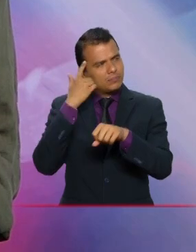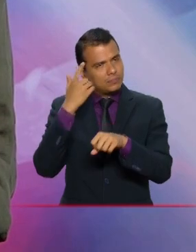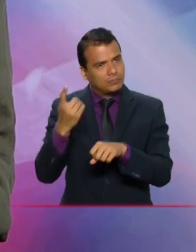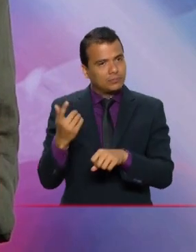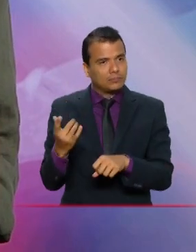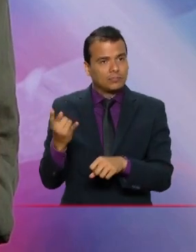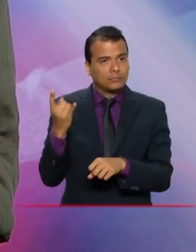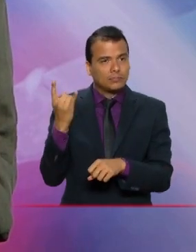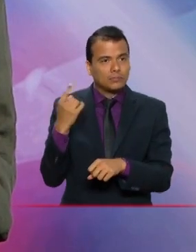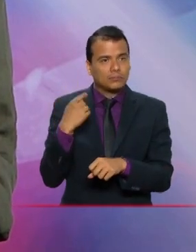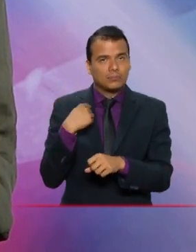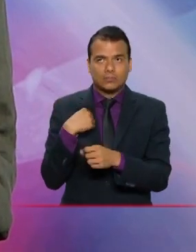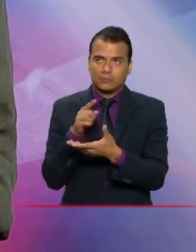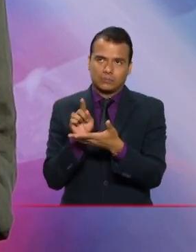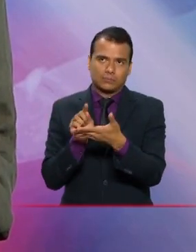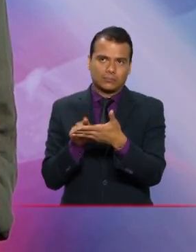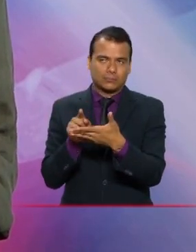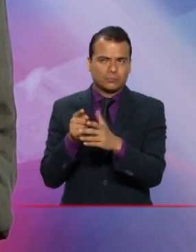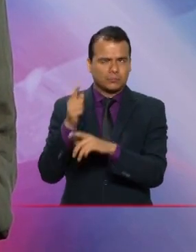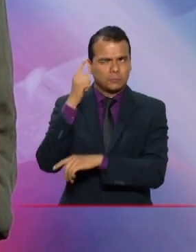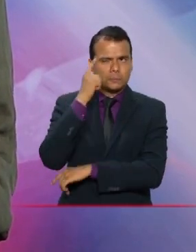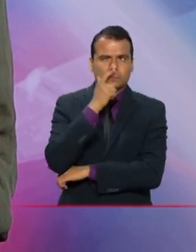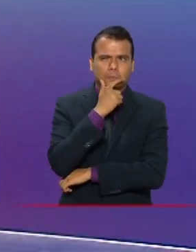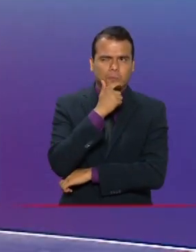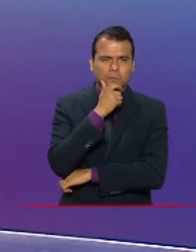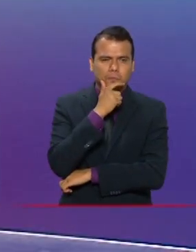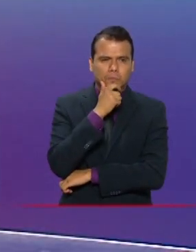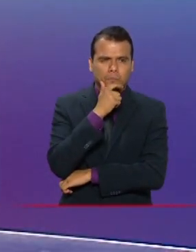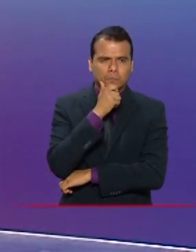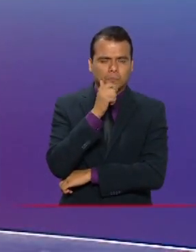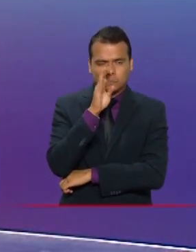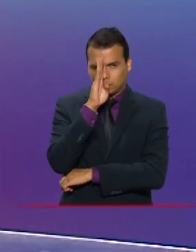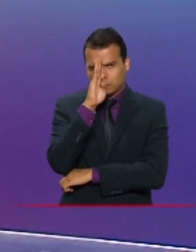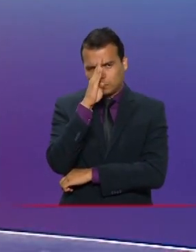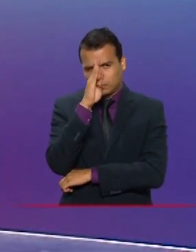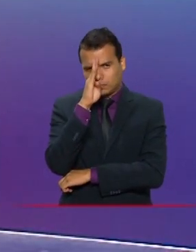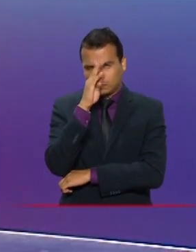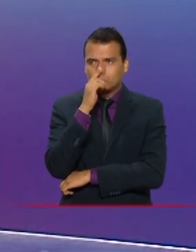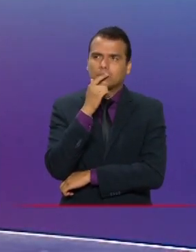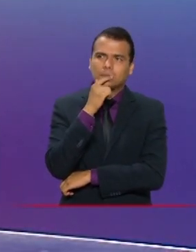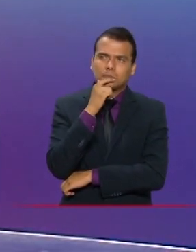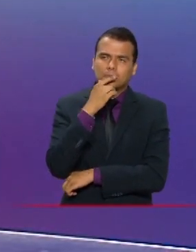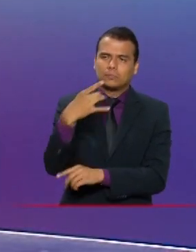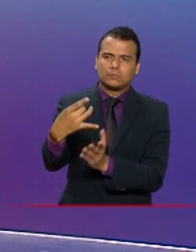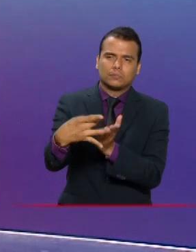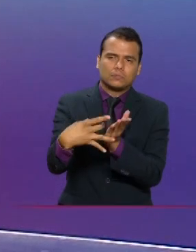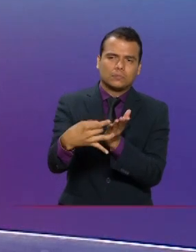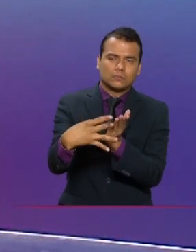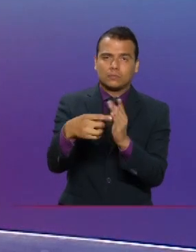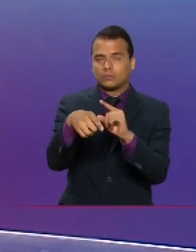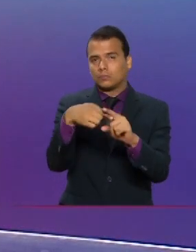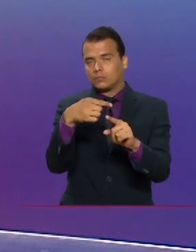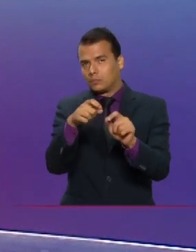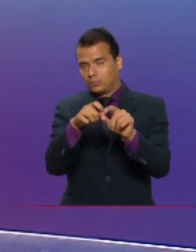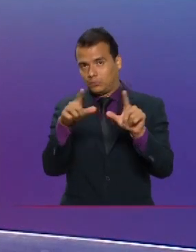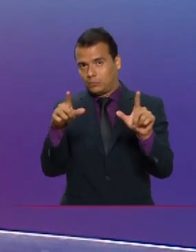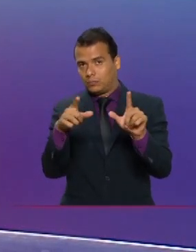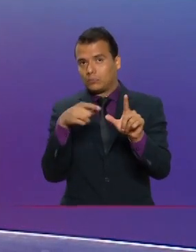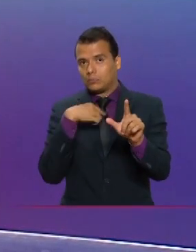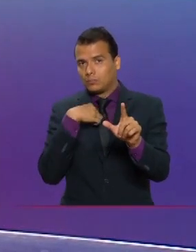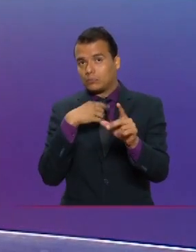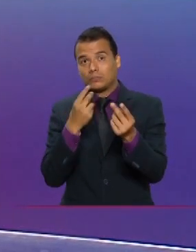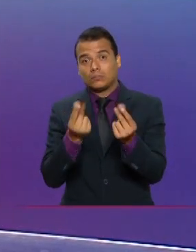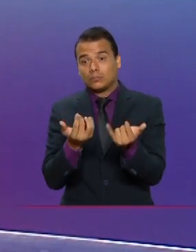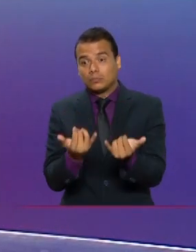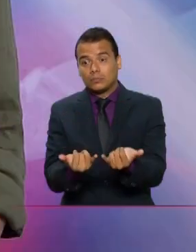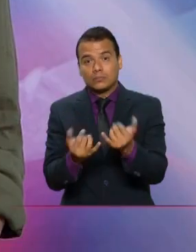veces antes de hacer clic en ese enlace que nos enviaron. Hay que sospechar de aquellos mensajes en que nos piden tomar decisiones